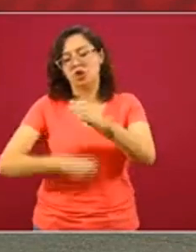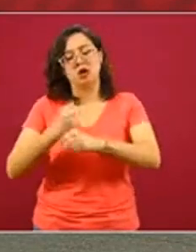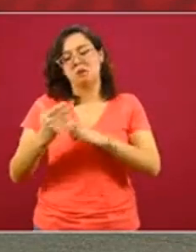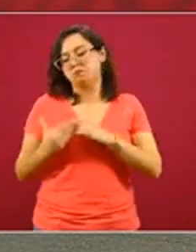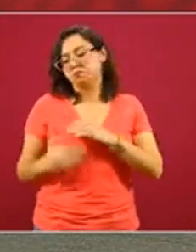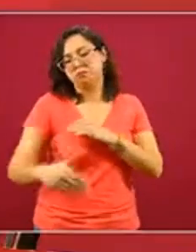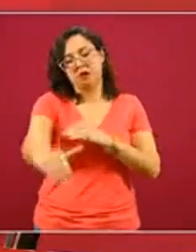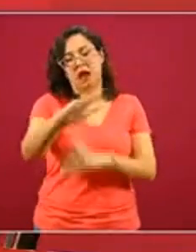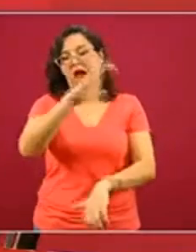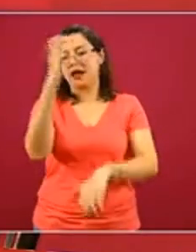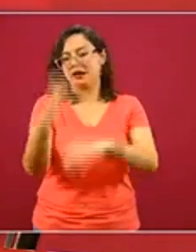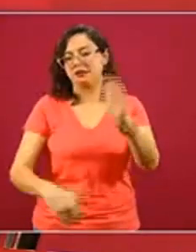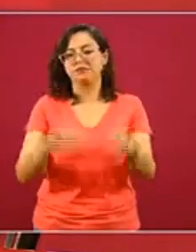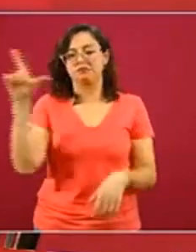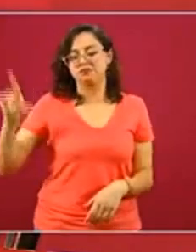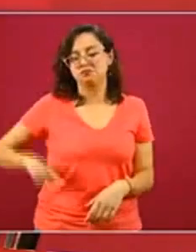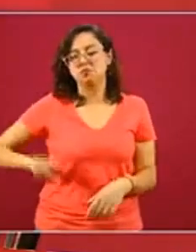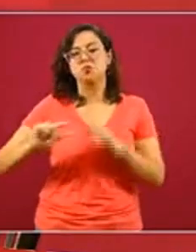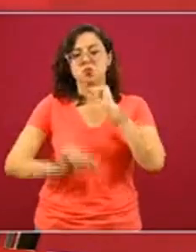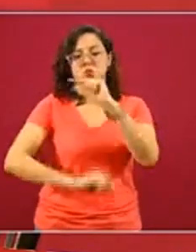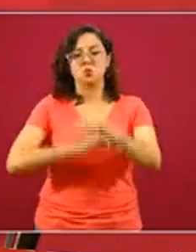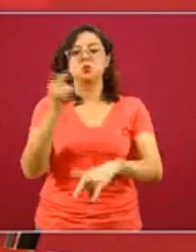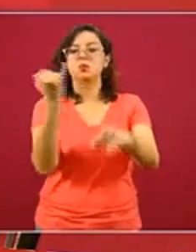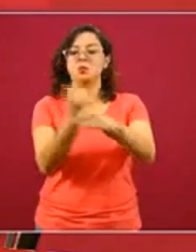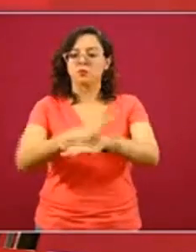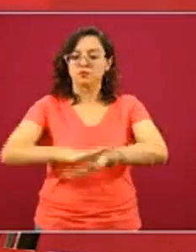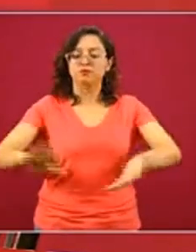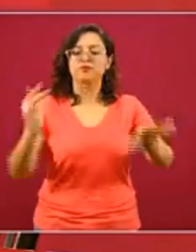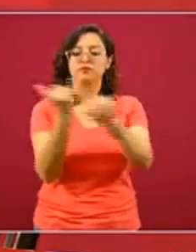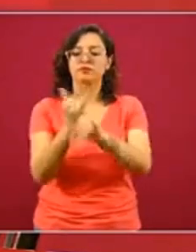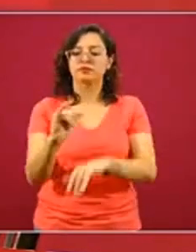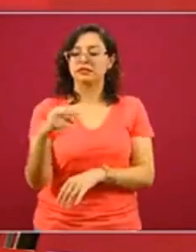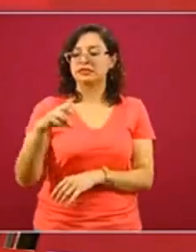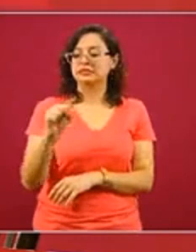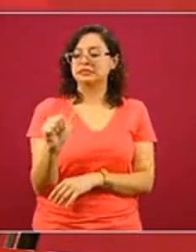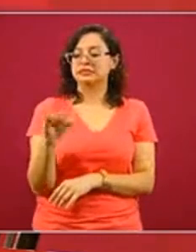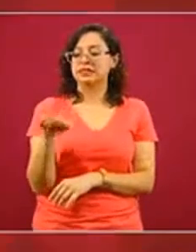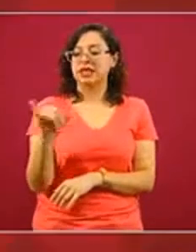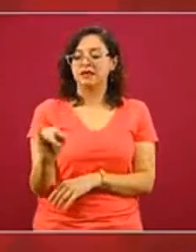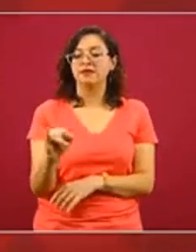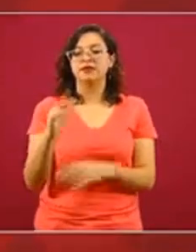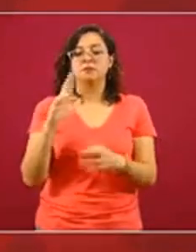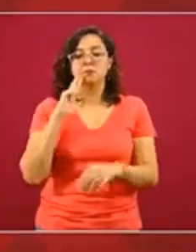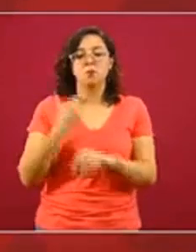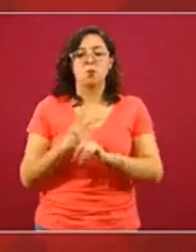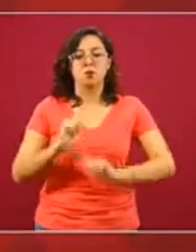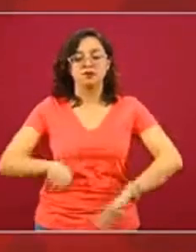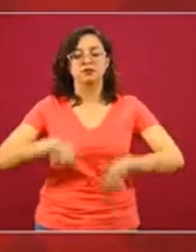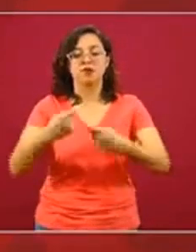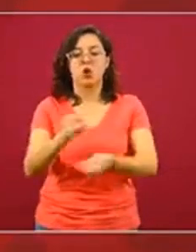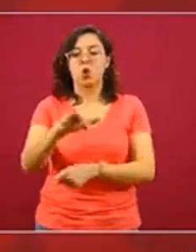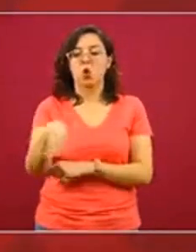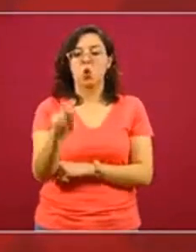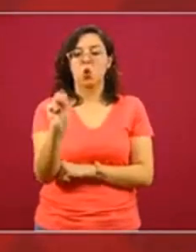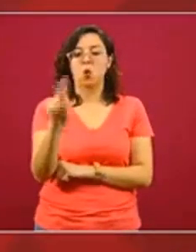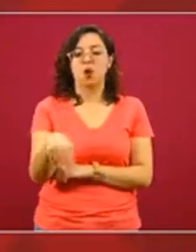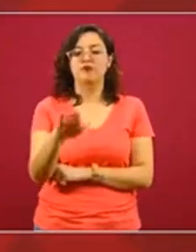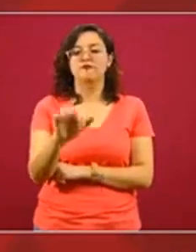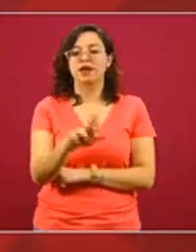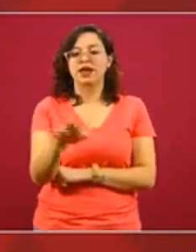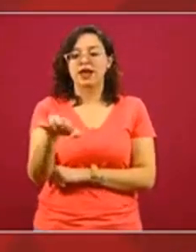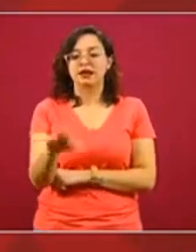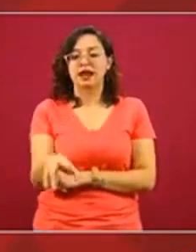administración. Pero lo iremos informando. El INSABI a cargo del maestro Juan Ferrer y específicamente el maestro